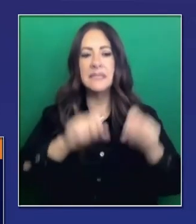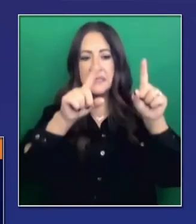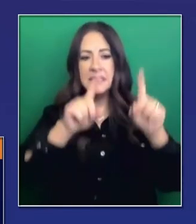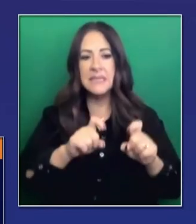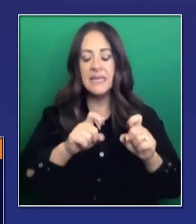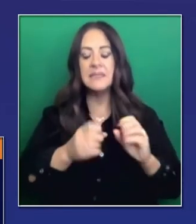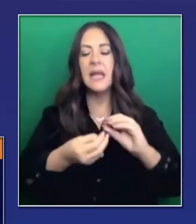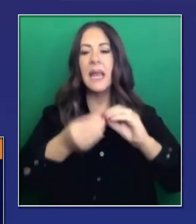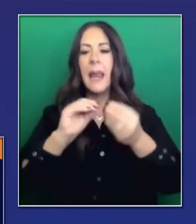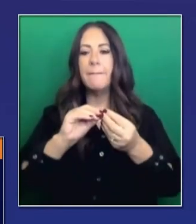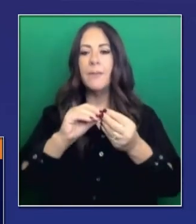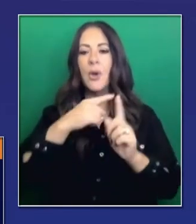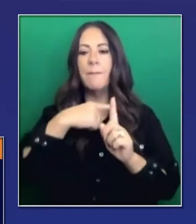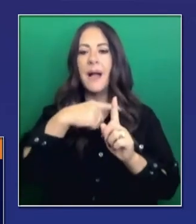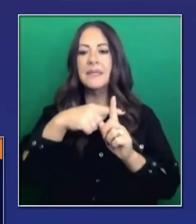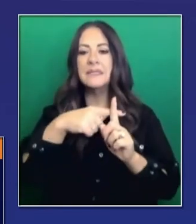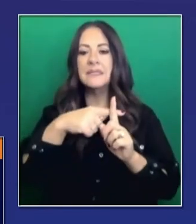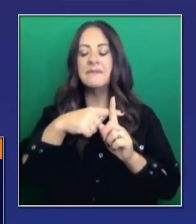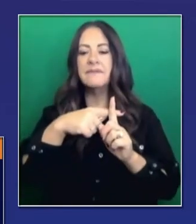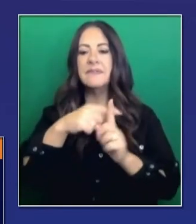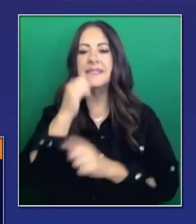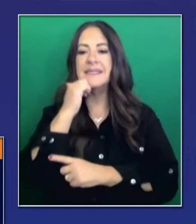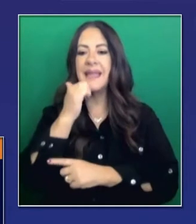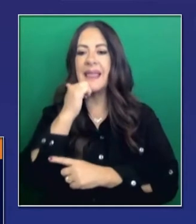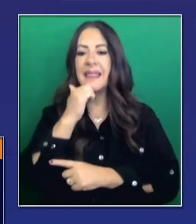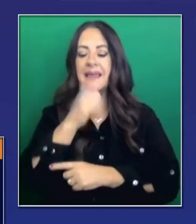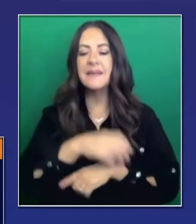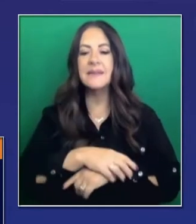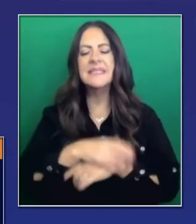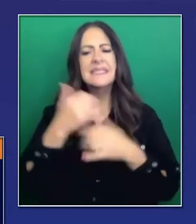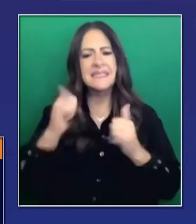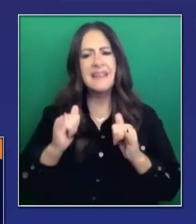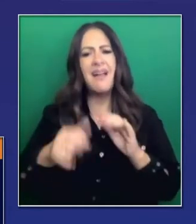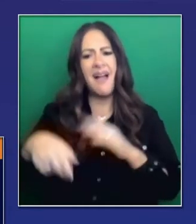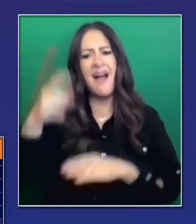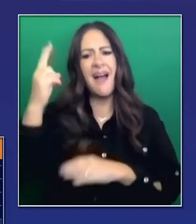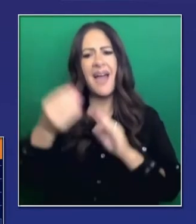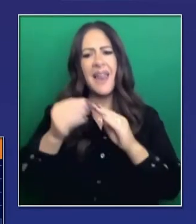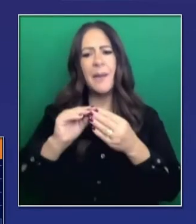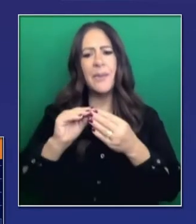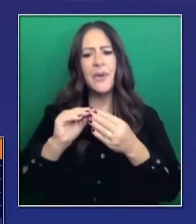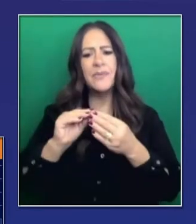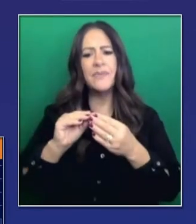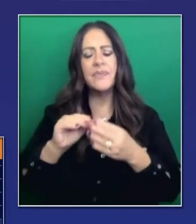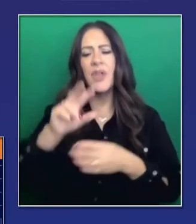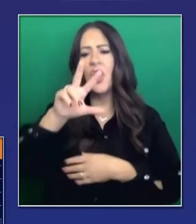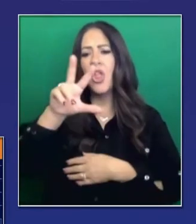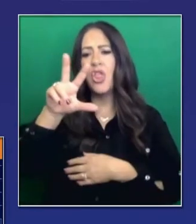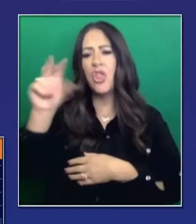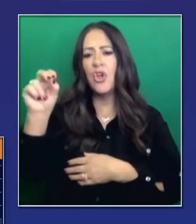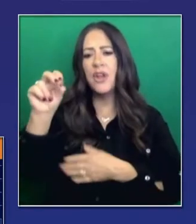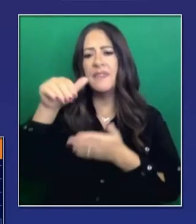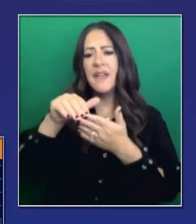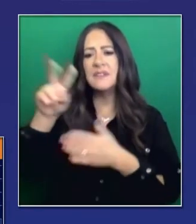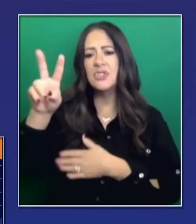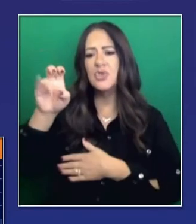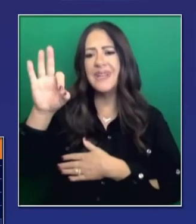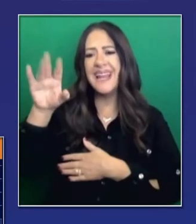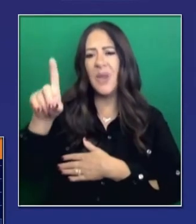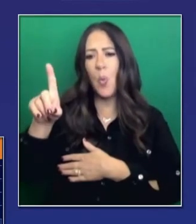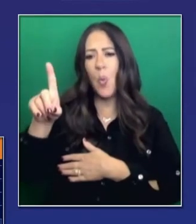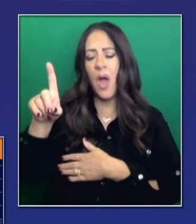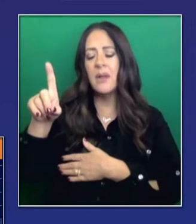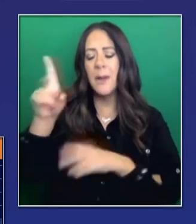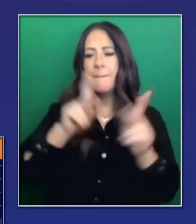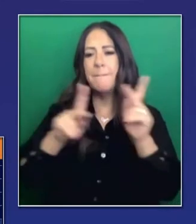estado. Estas cifras lo demuestran. Sigue siendo una cifra considerable, sin embargo,